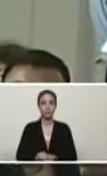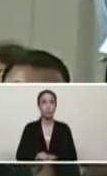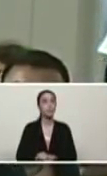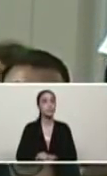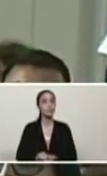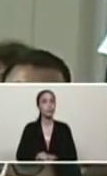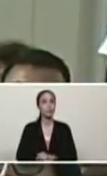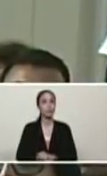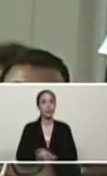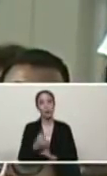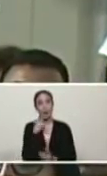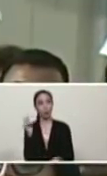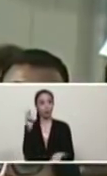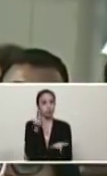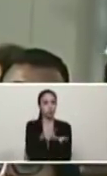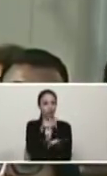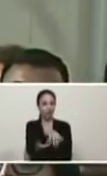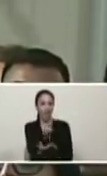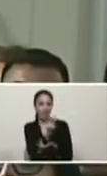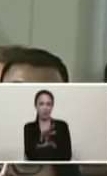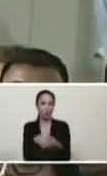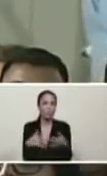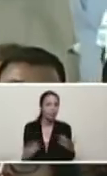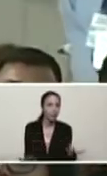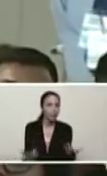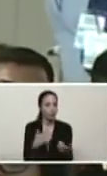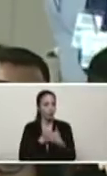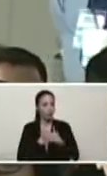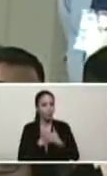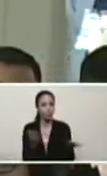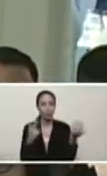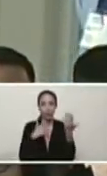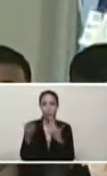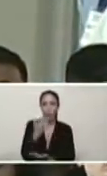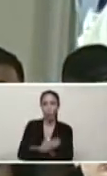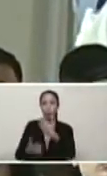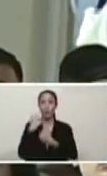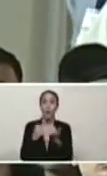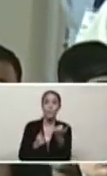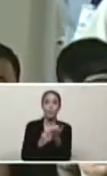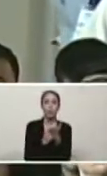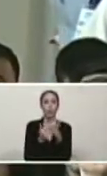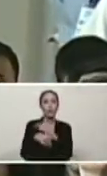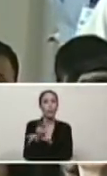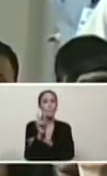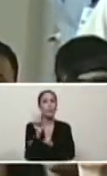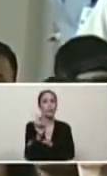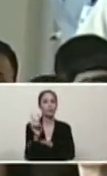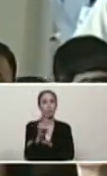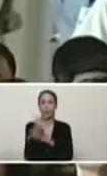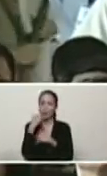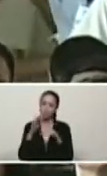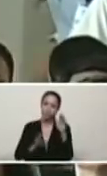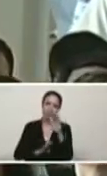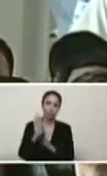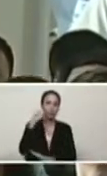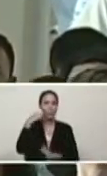Venimos aquí a Venezuela a expresar nuestra solidaridad a un país que se mantiene en